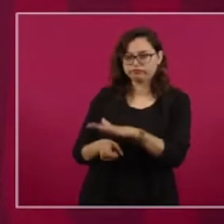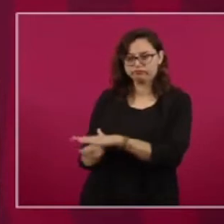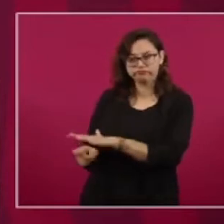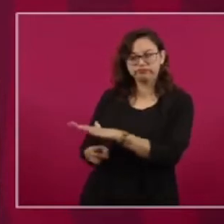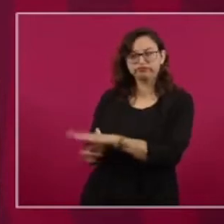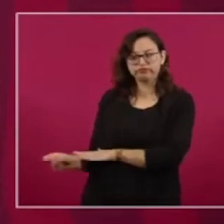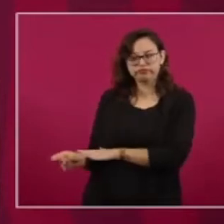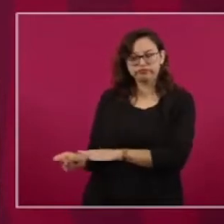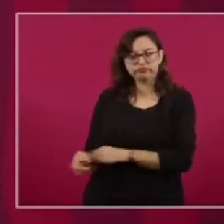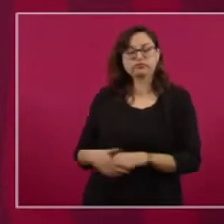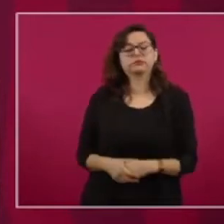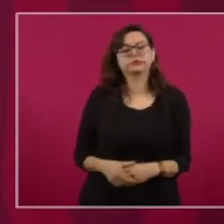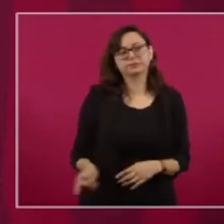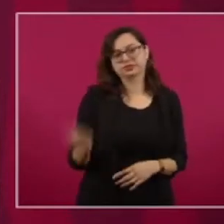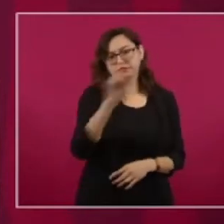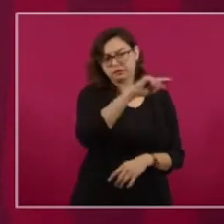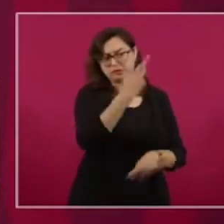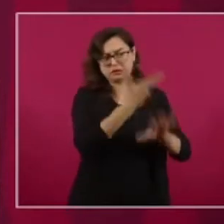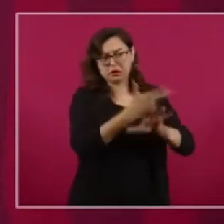Se arreglaron